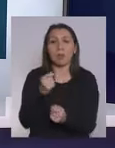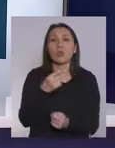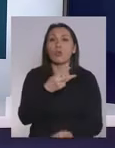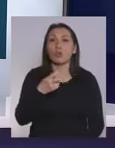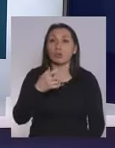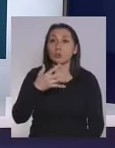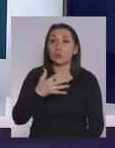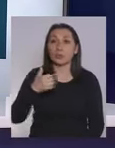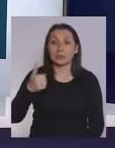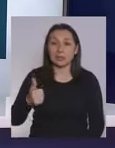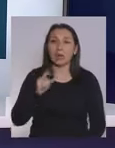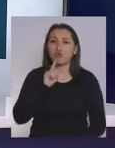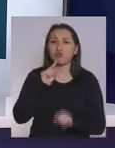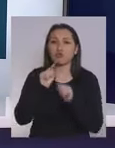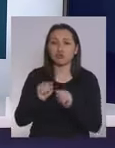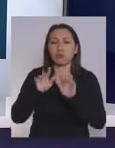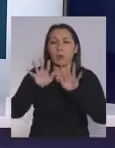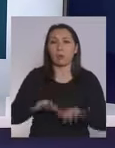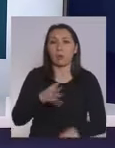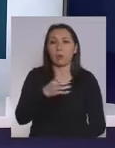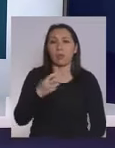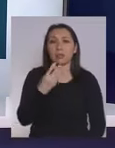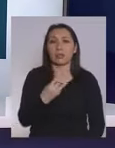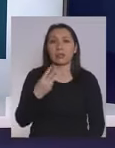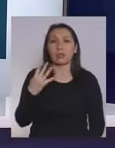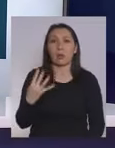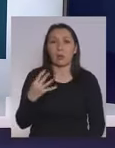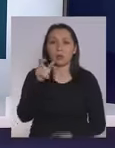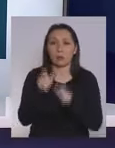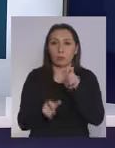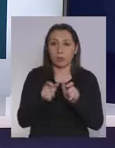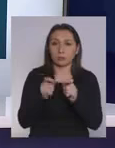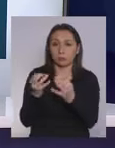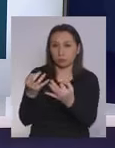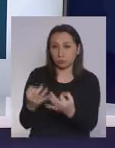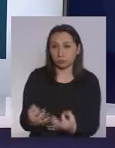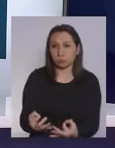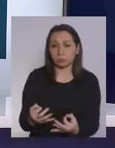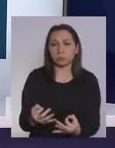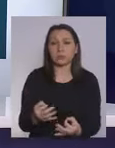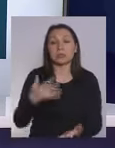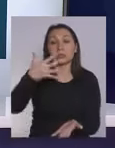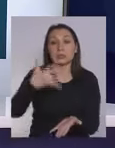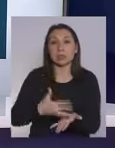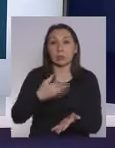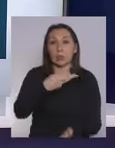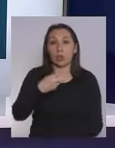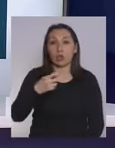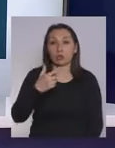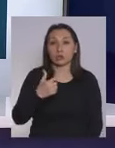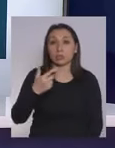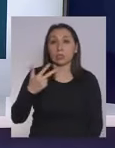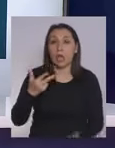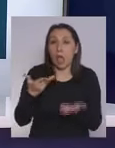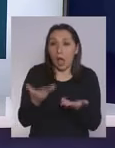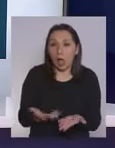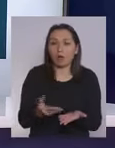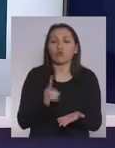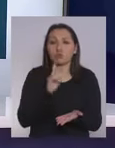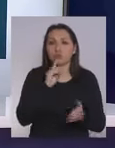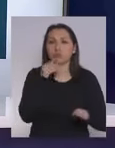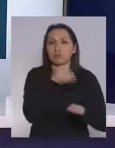recintos con 10 mil 434 cupos de los cuales 5.278 se encuentran